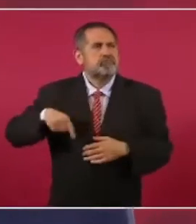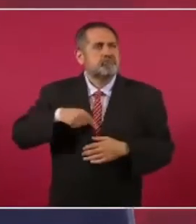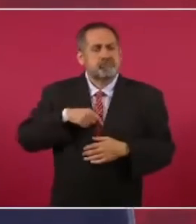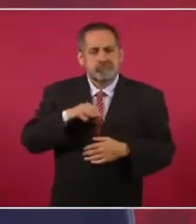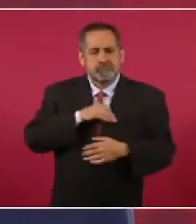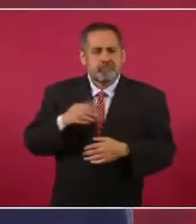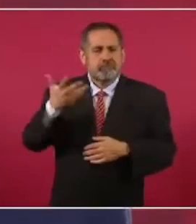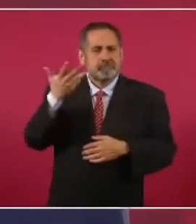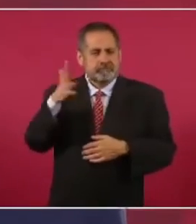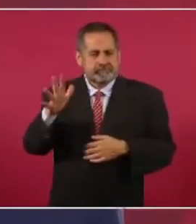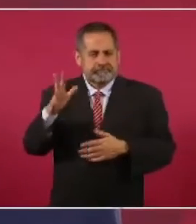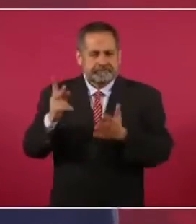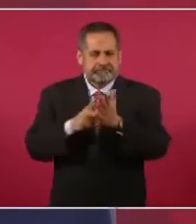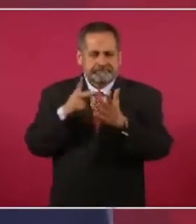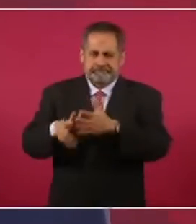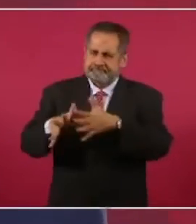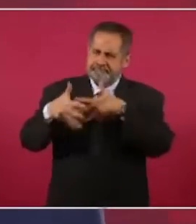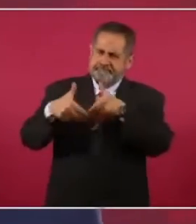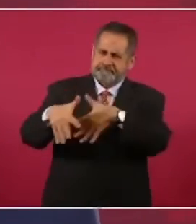10 mítines